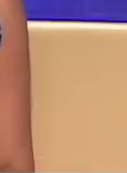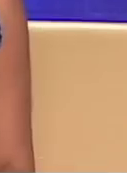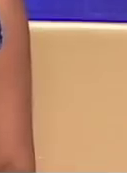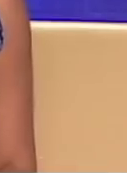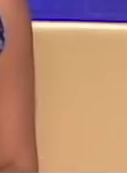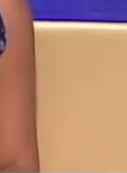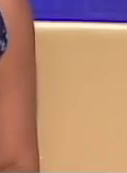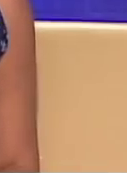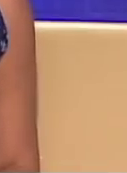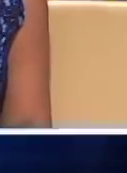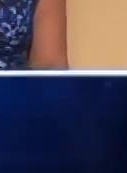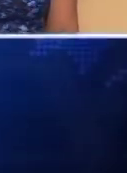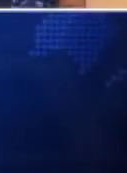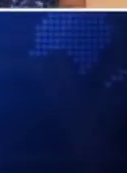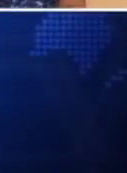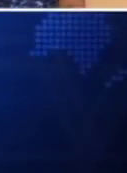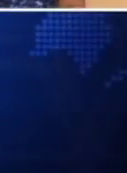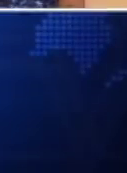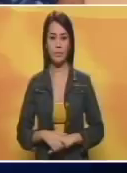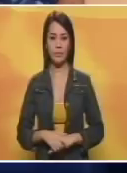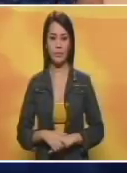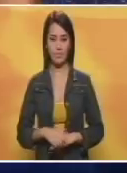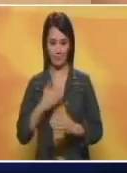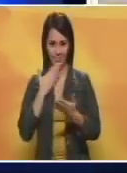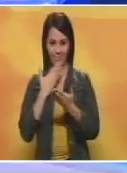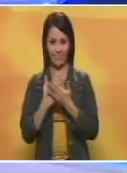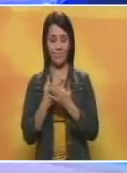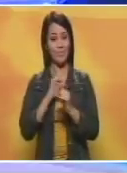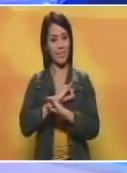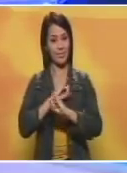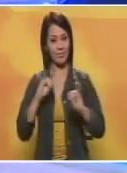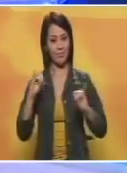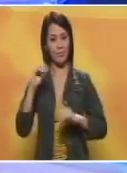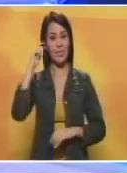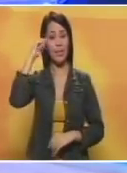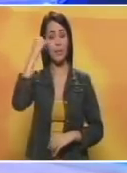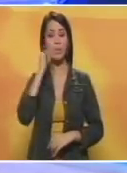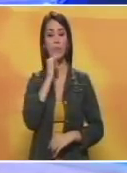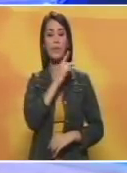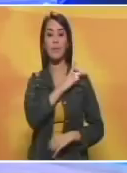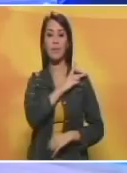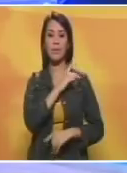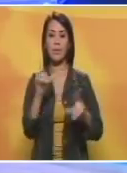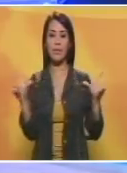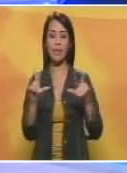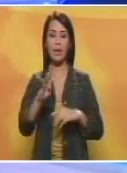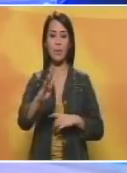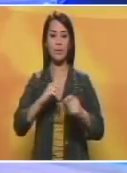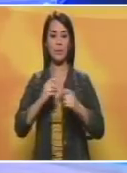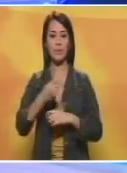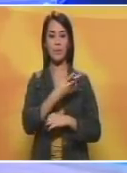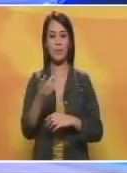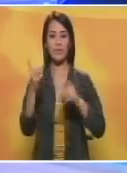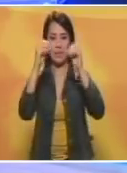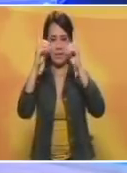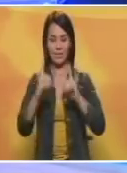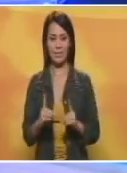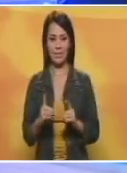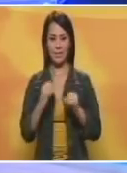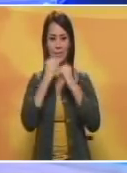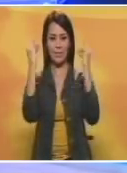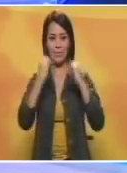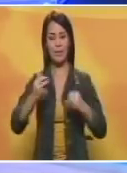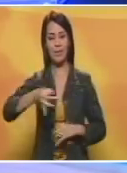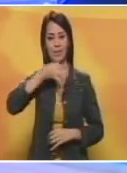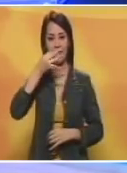zambrano y quería el cuadro gracias lirio amigos hasta aquí la presente emisión del noticiero venevisión recuerden noticiero venevisión canal 4 reporta